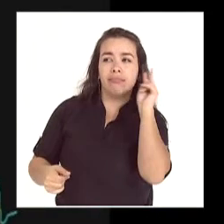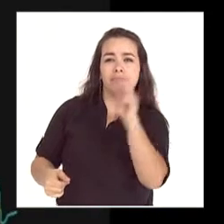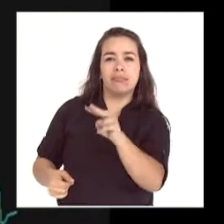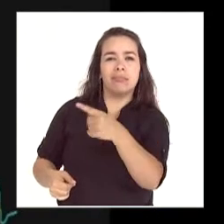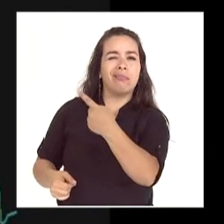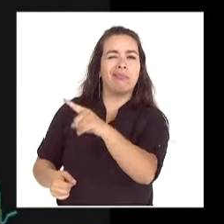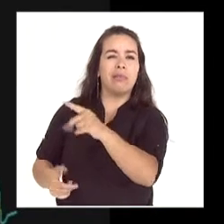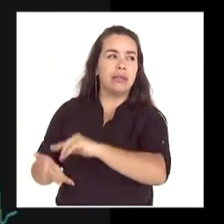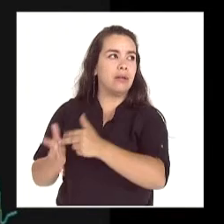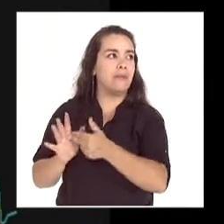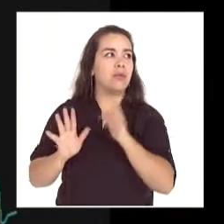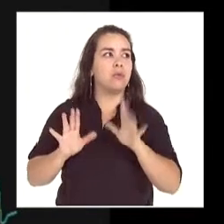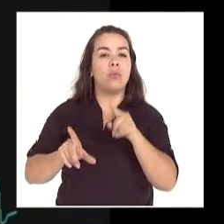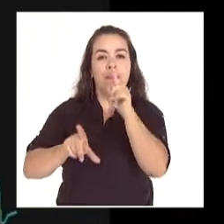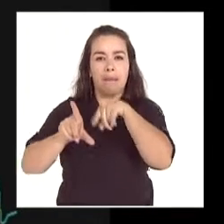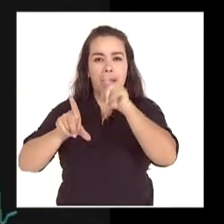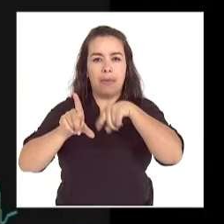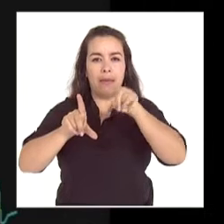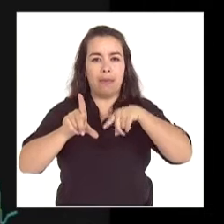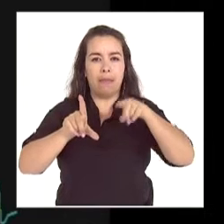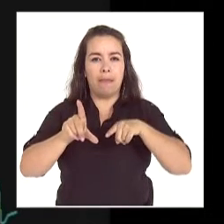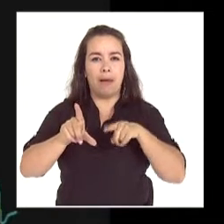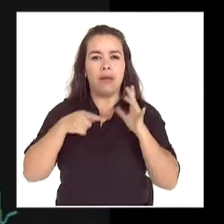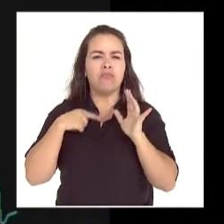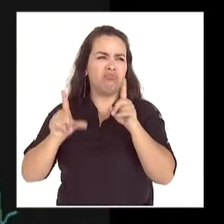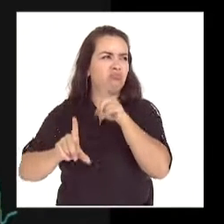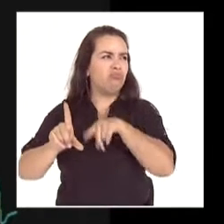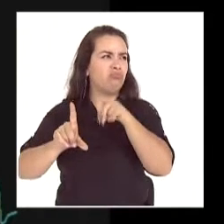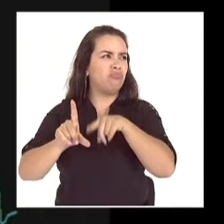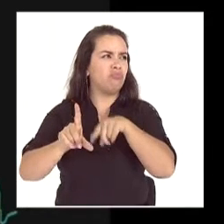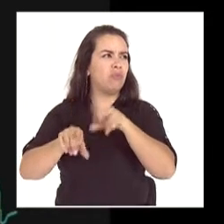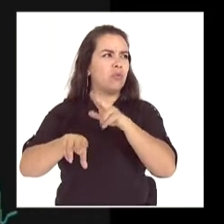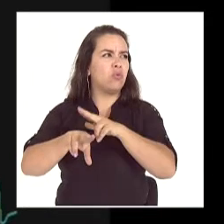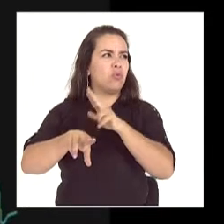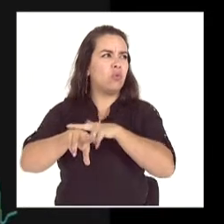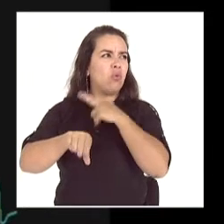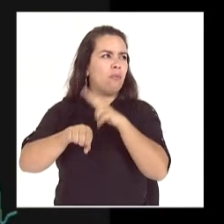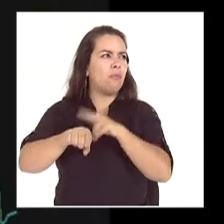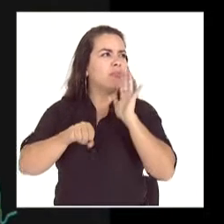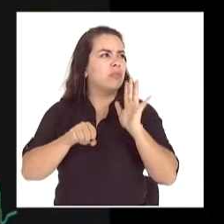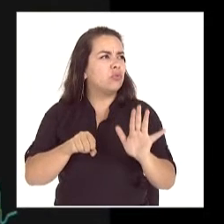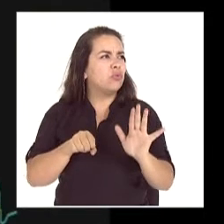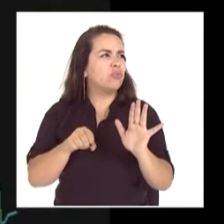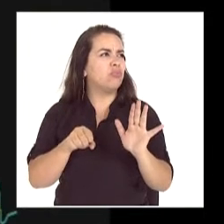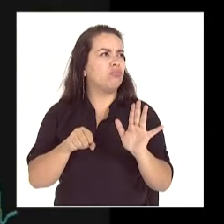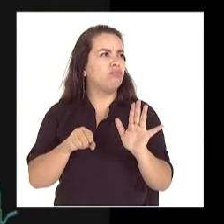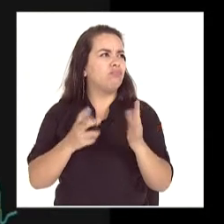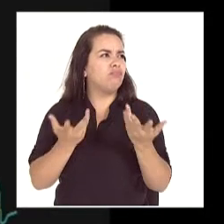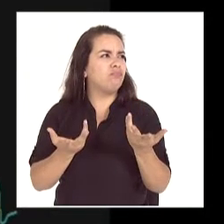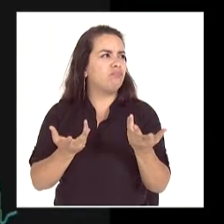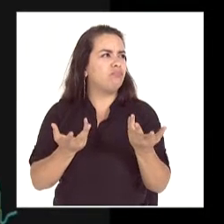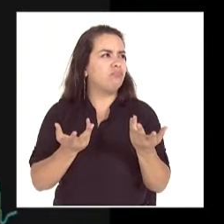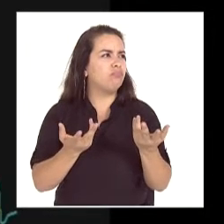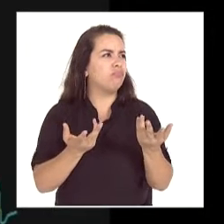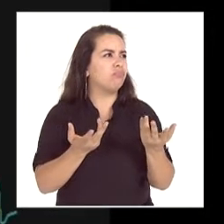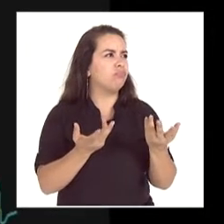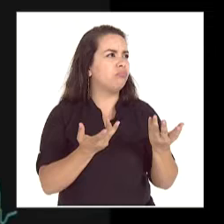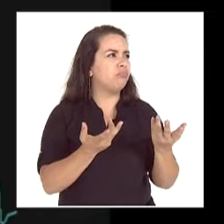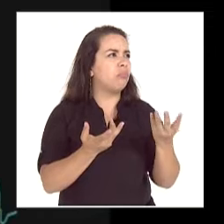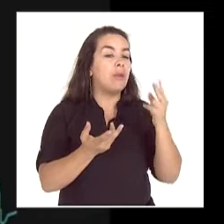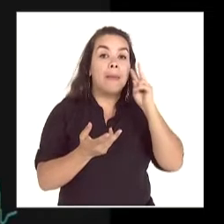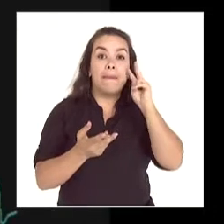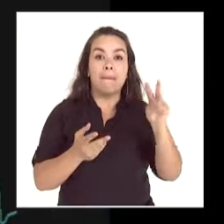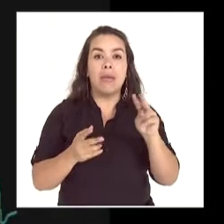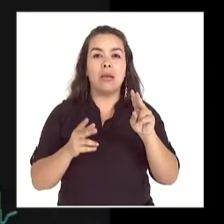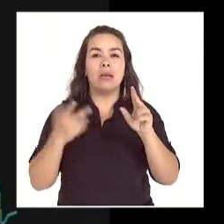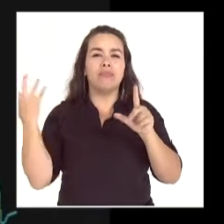un ecocardiograma y estamos viendo las mediciones habituales de un ecocardiograma. Ahí estamos analizándolo en un